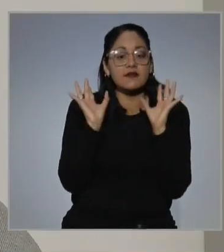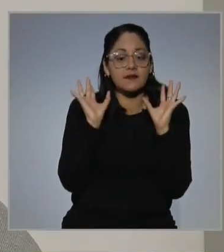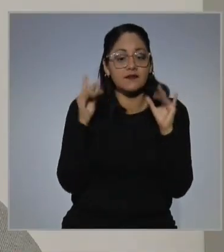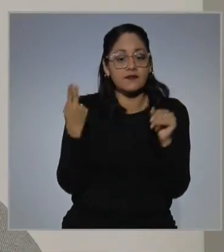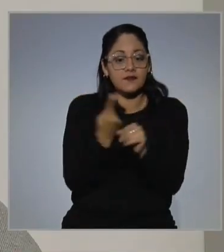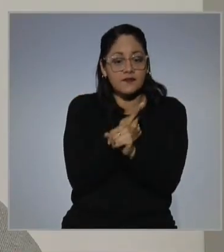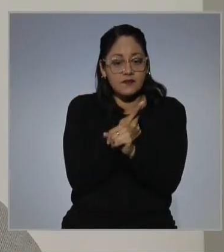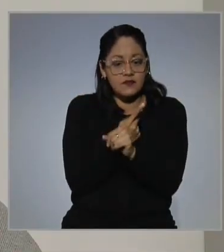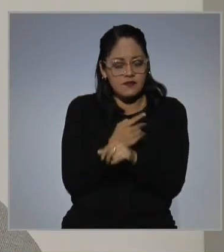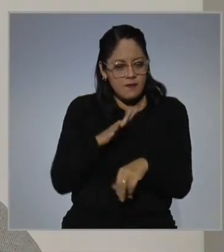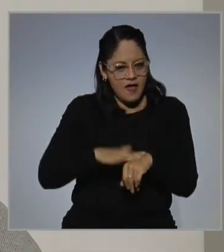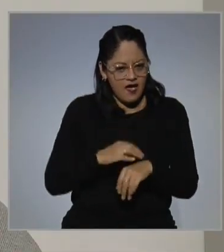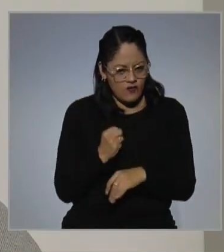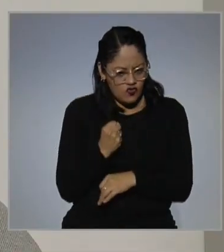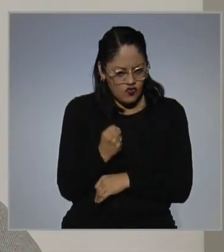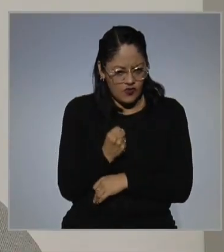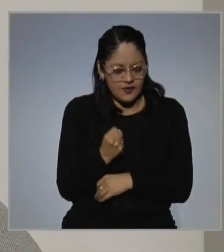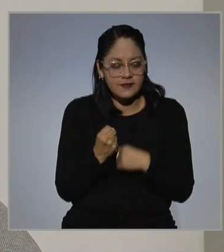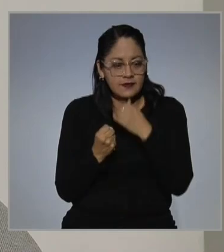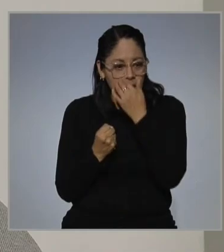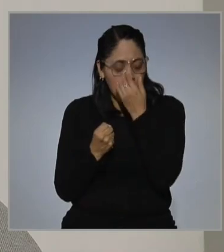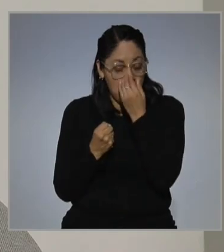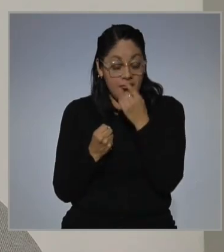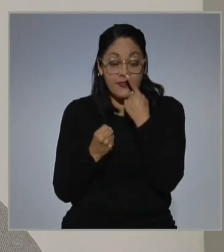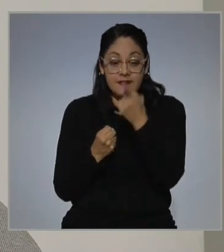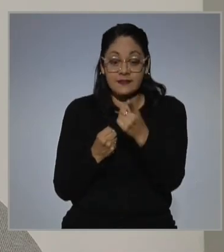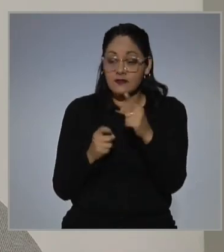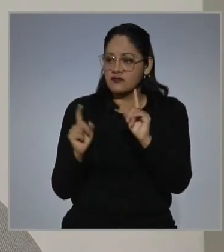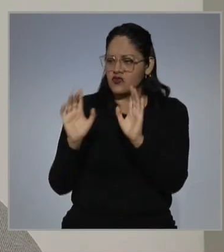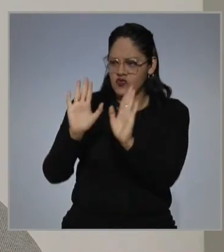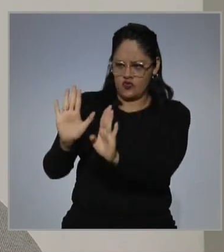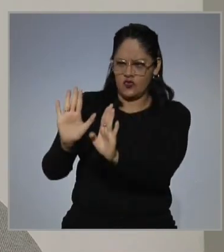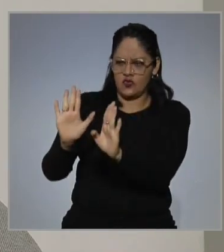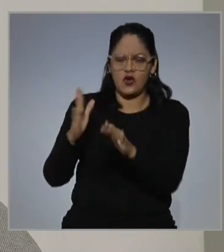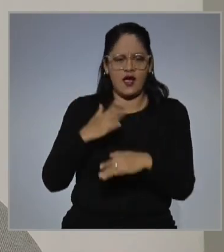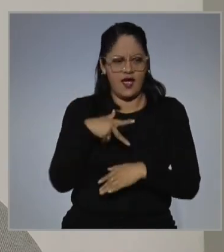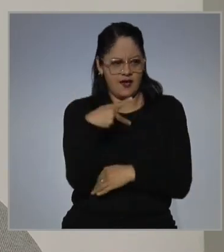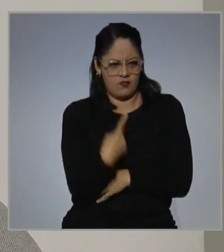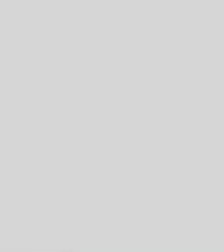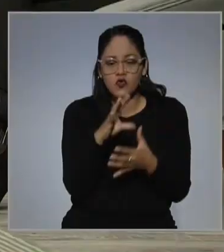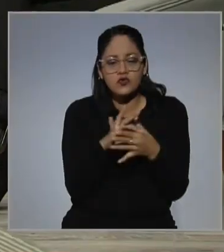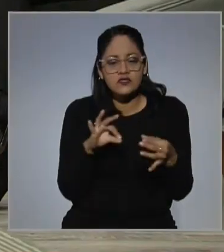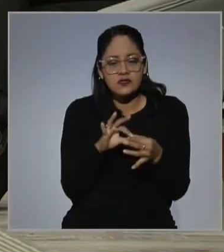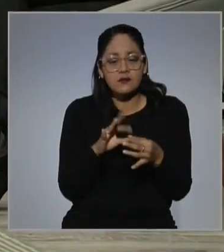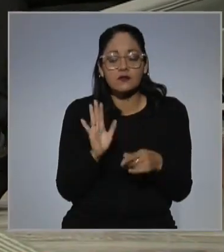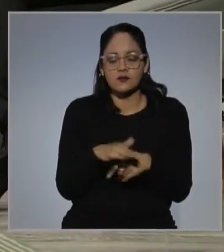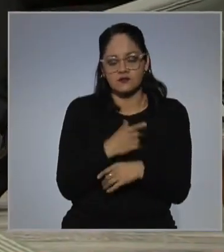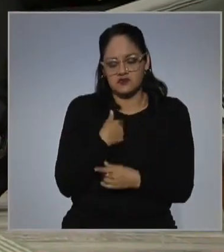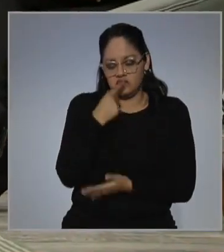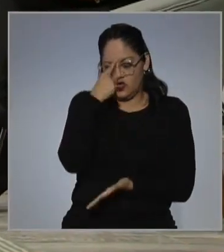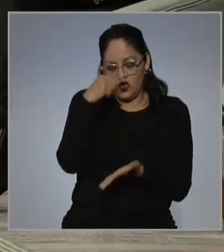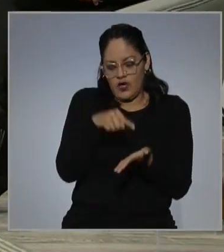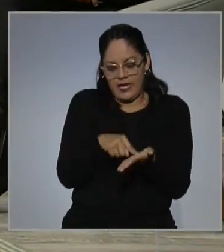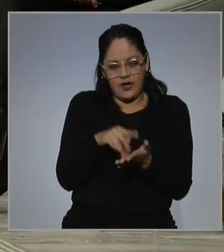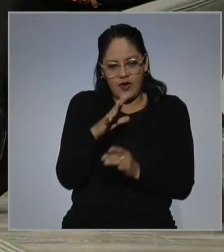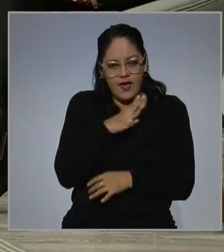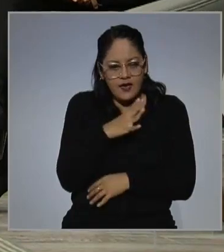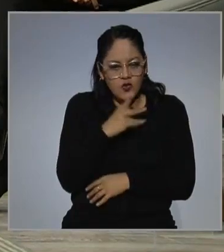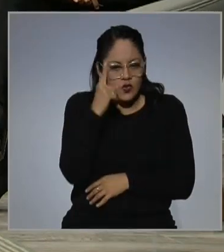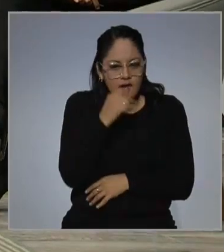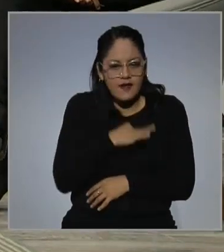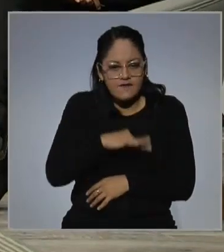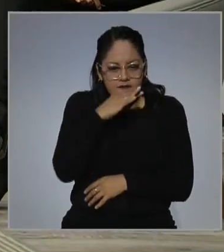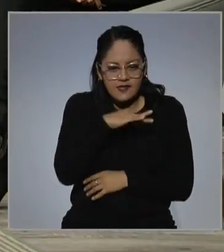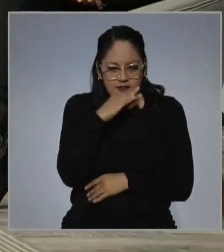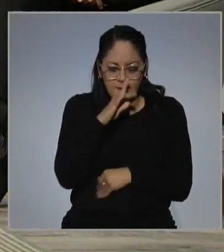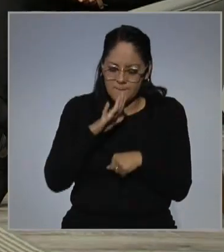se adquiere fuerza el decir, no, aquí tenemos algo propio, algo nuestro. No creo que haya una festividad